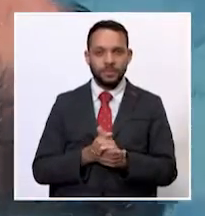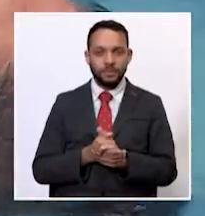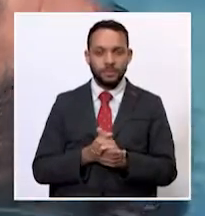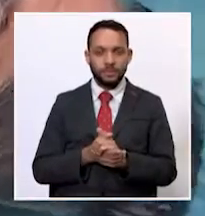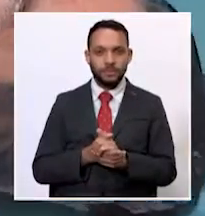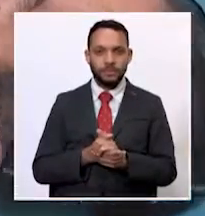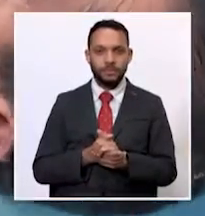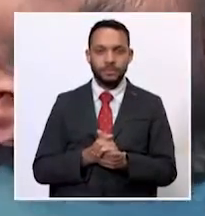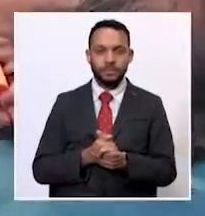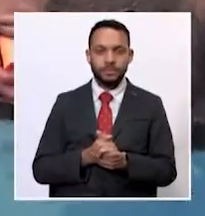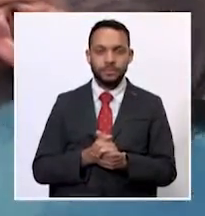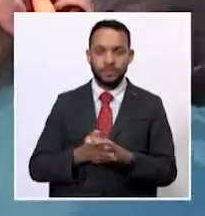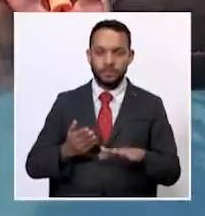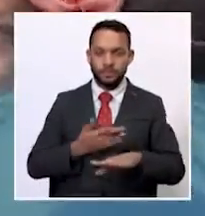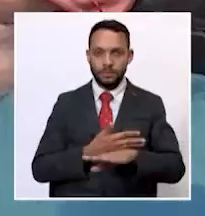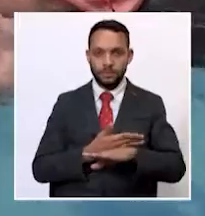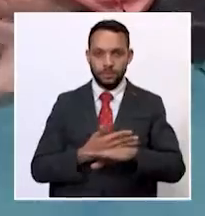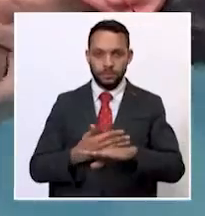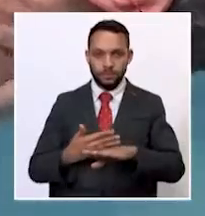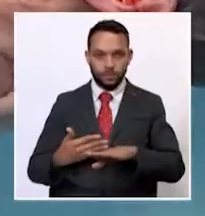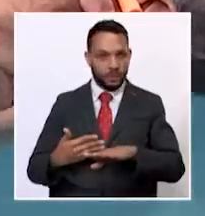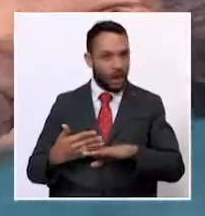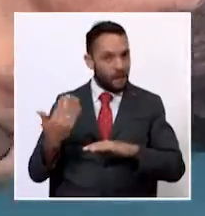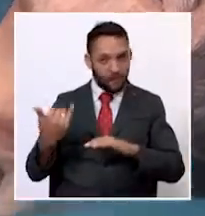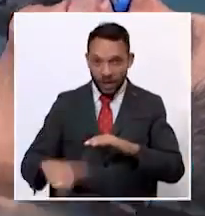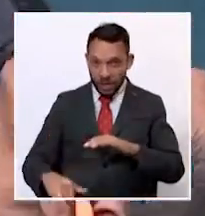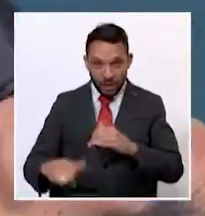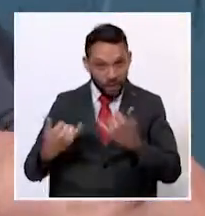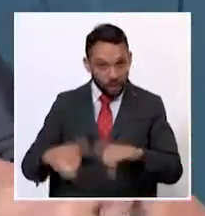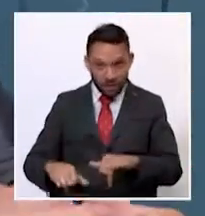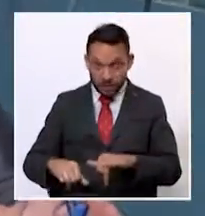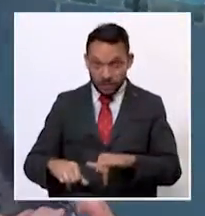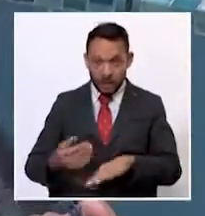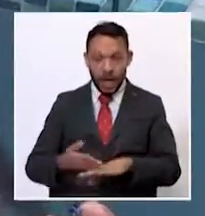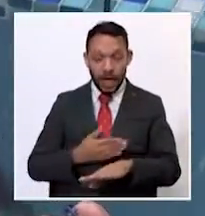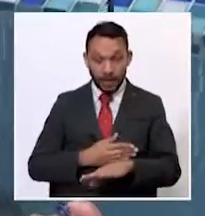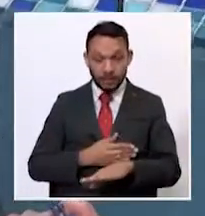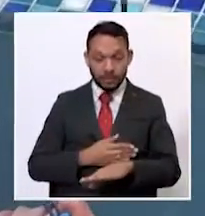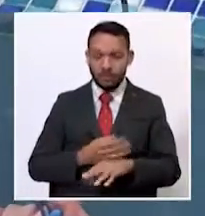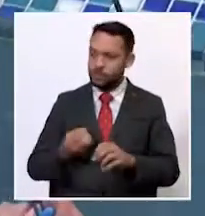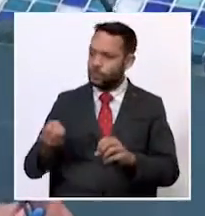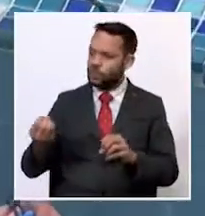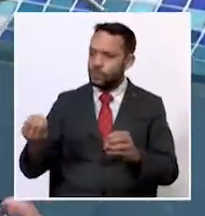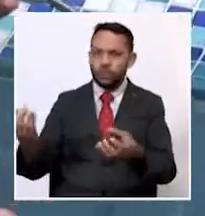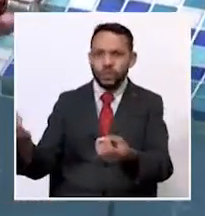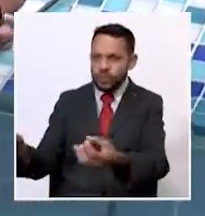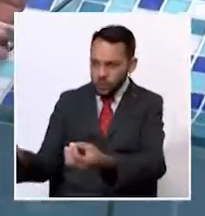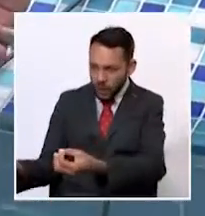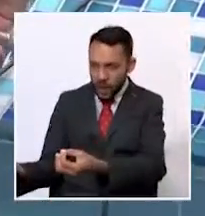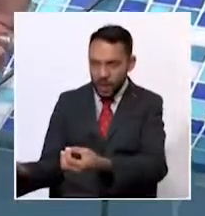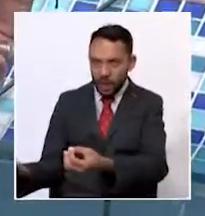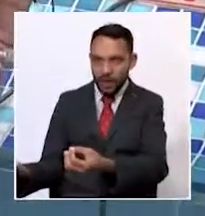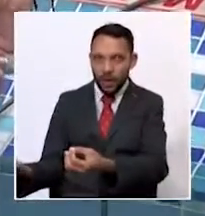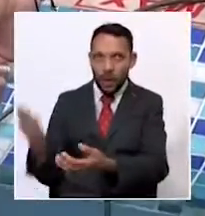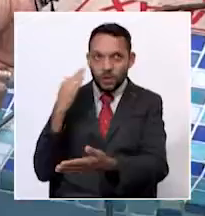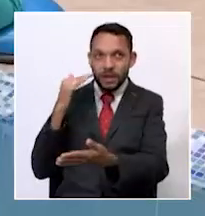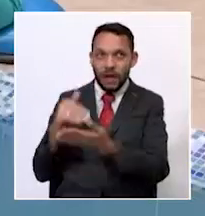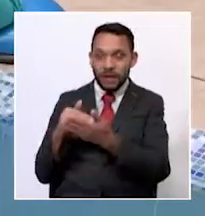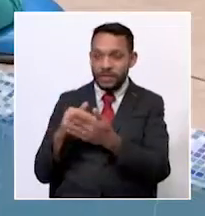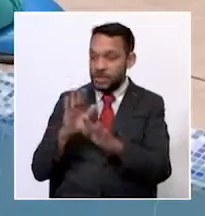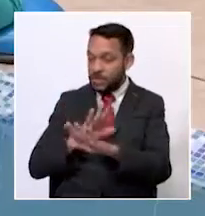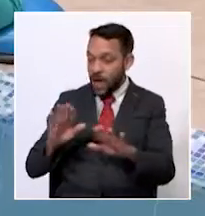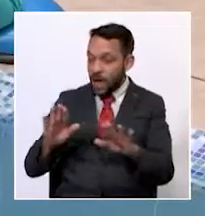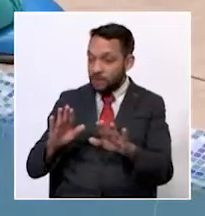Al finalizar la terapia, muchos de los pacientes al regresar de ese estado